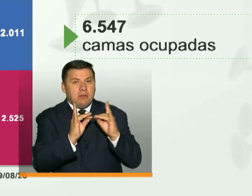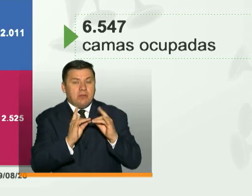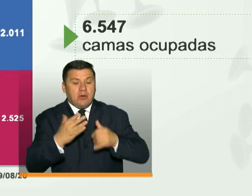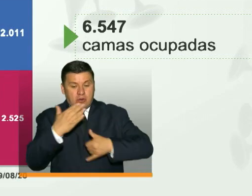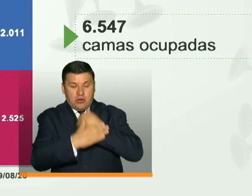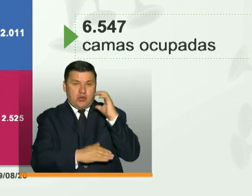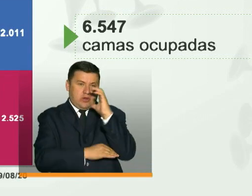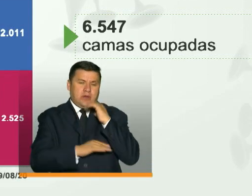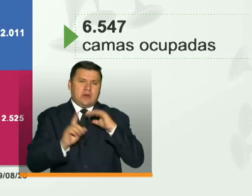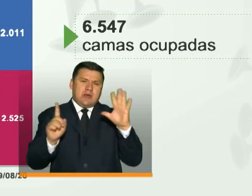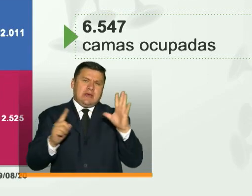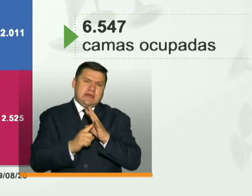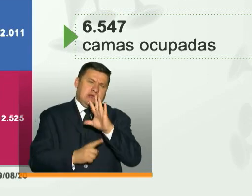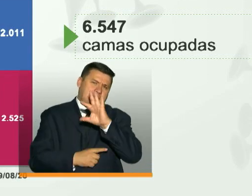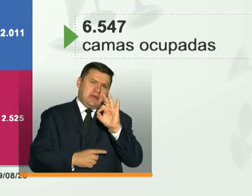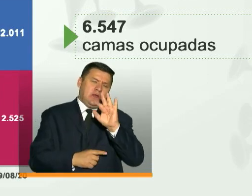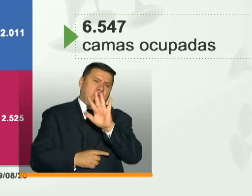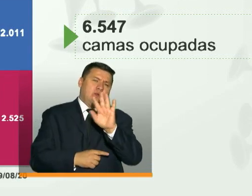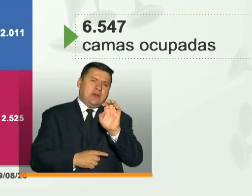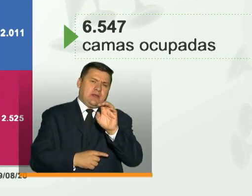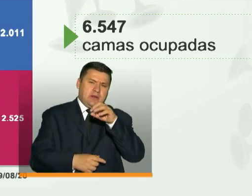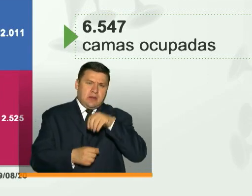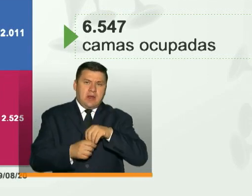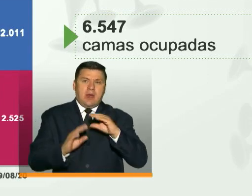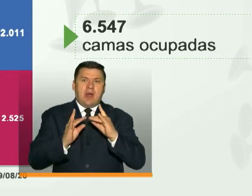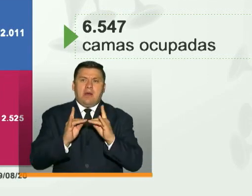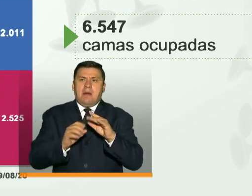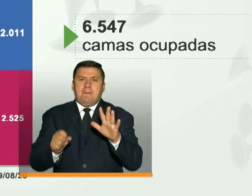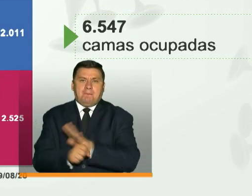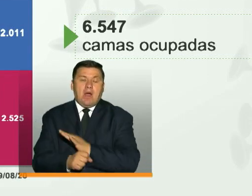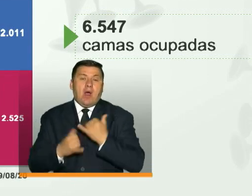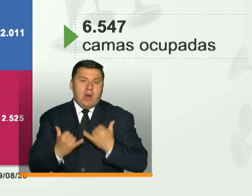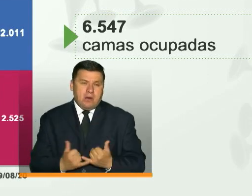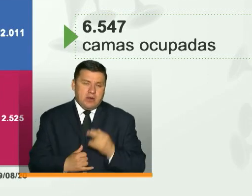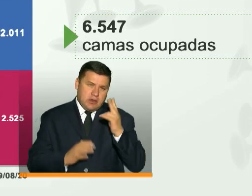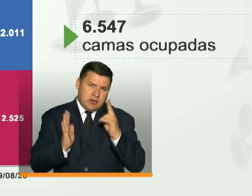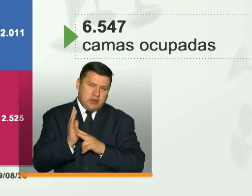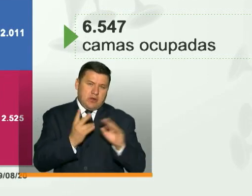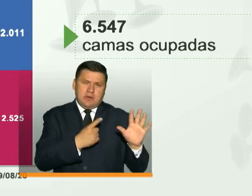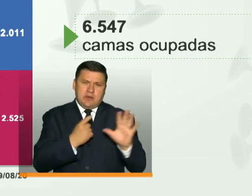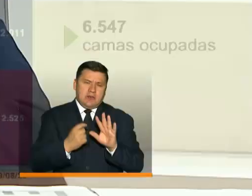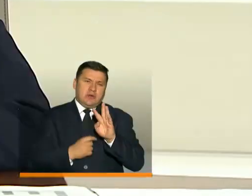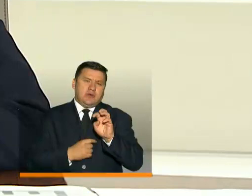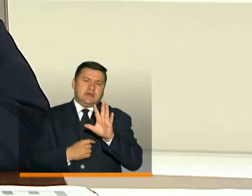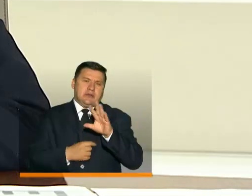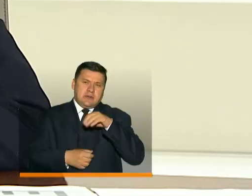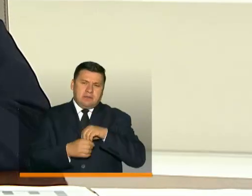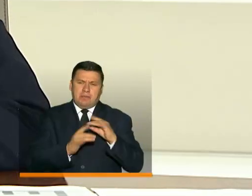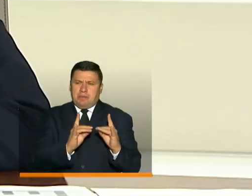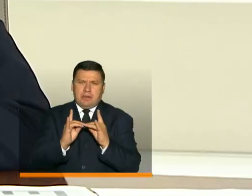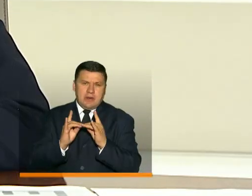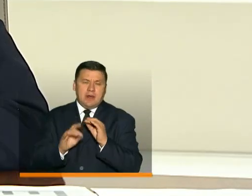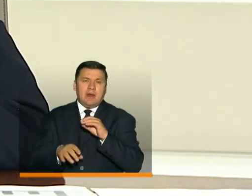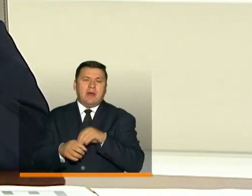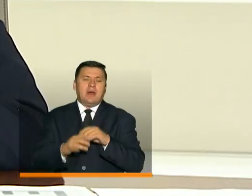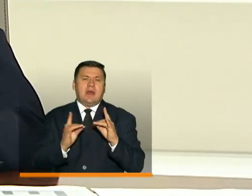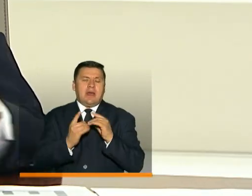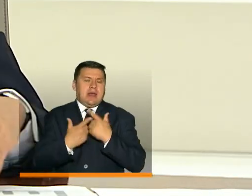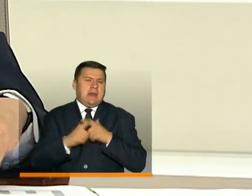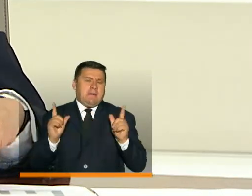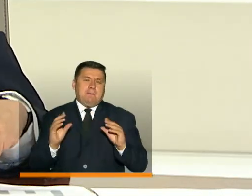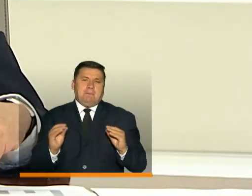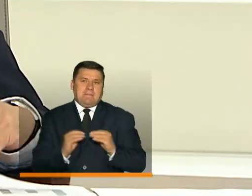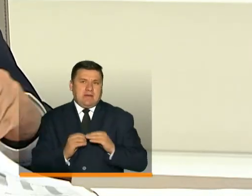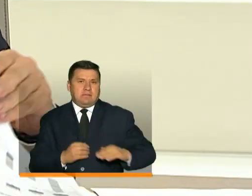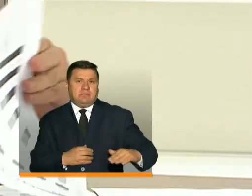país 6.547 camas ocupadas, pero teníamos 2.685 camas libres,